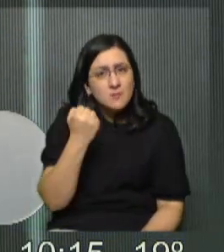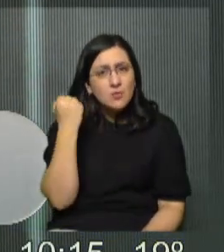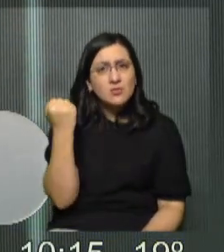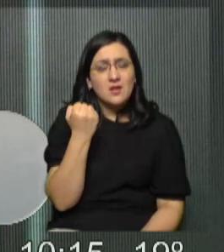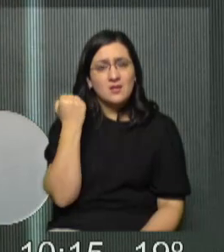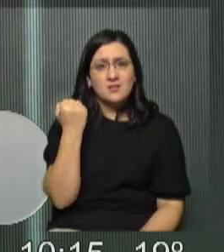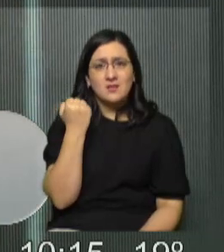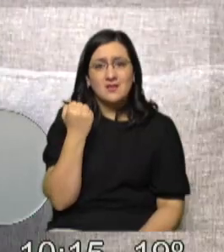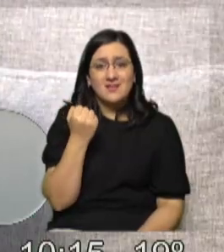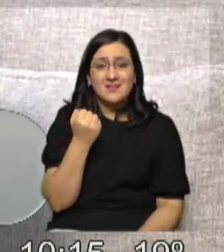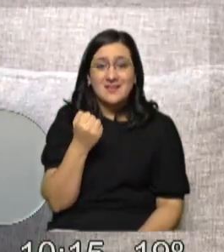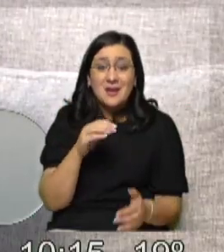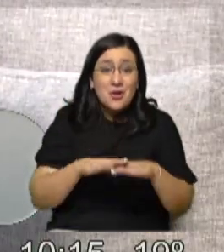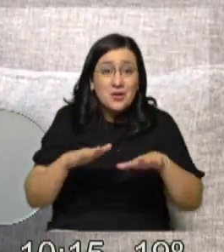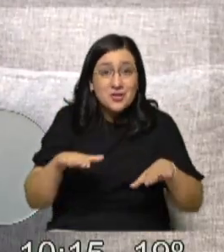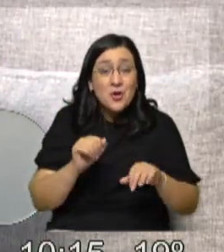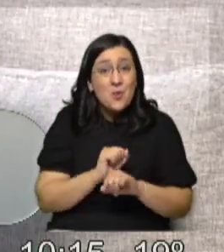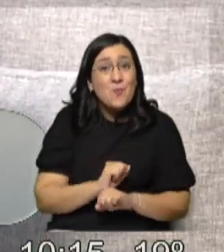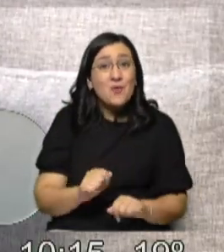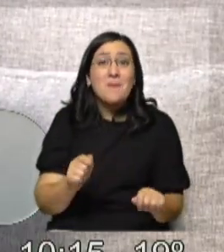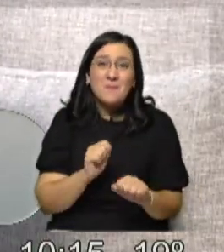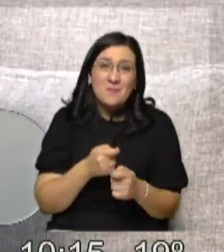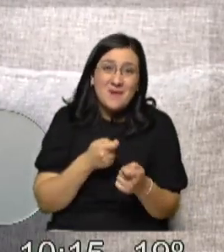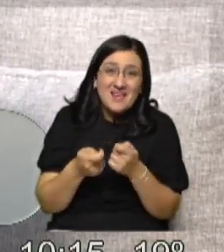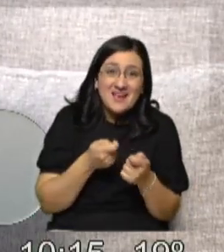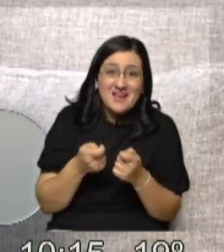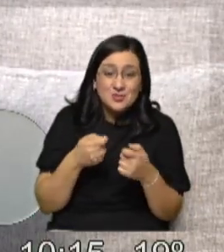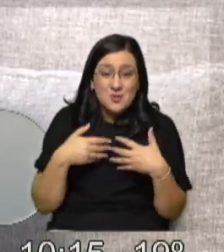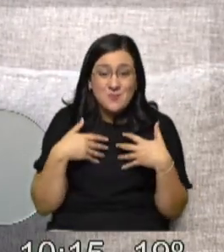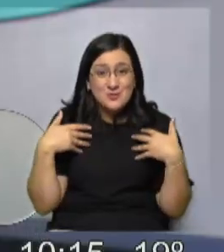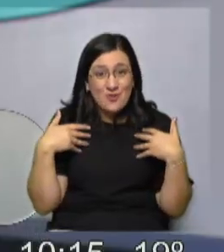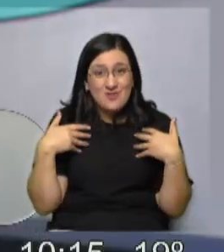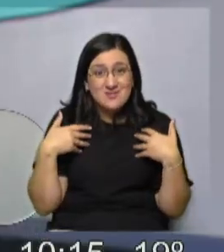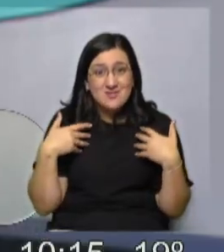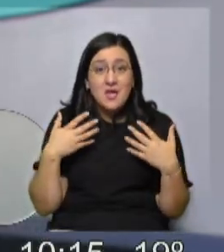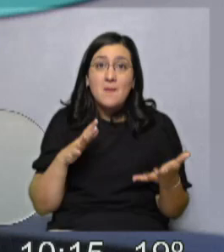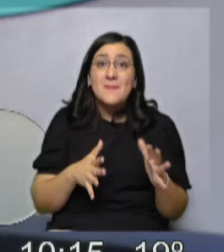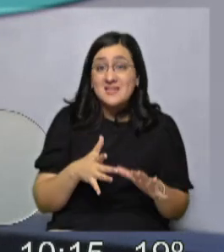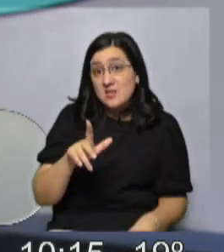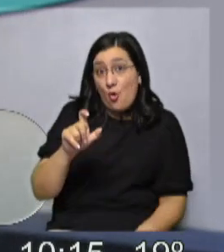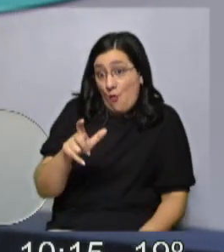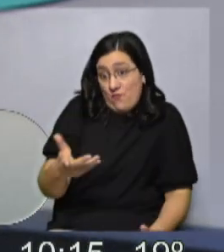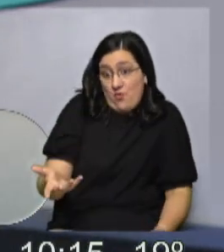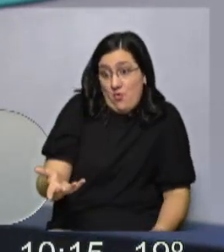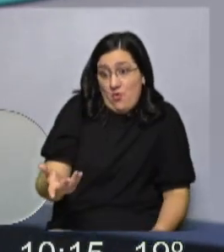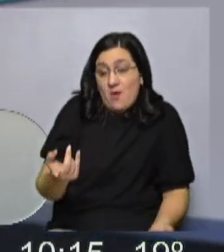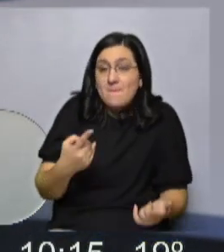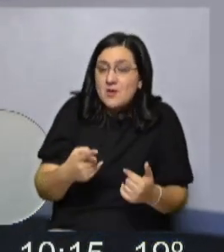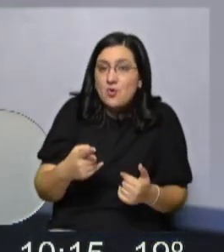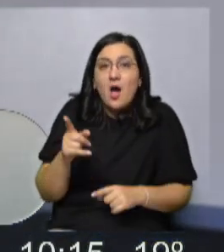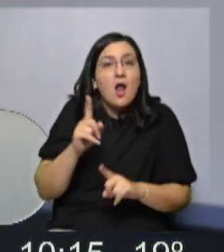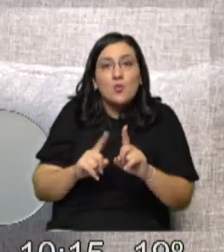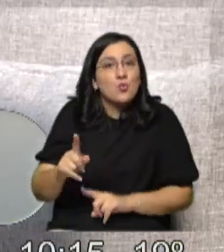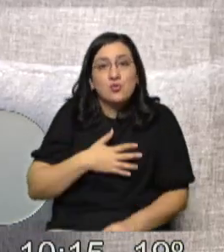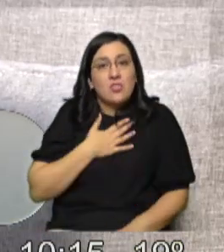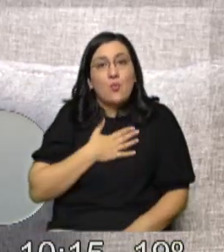desde la niñez podamos gestionar nuestras emociones. Exacto. O sea, es que algo tan obvio que parece, pues hay resistencia. Sí, las